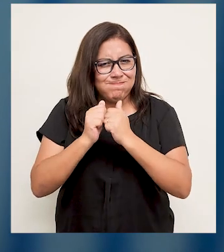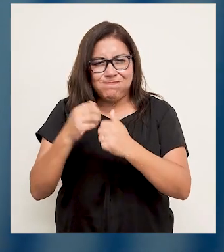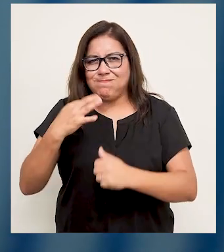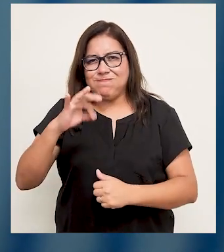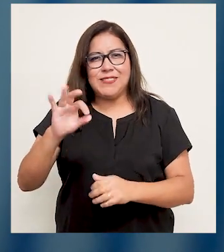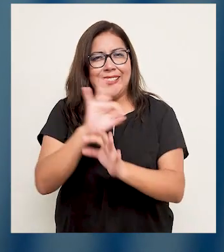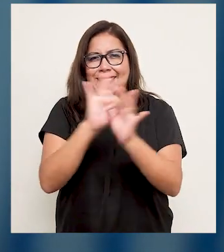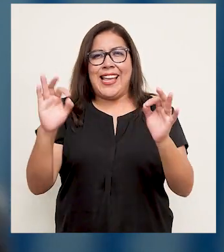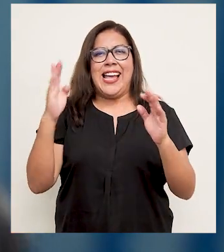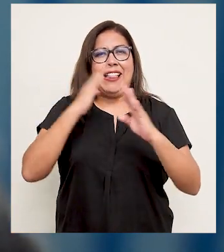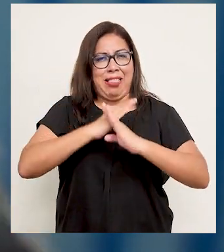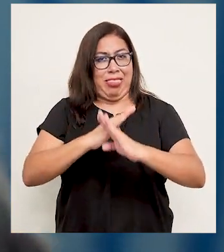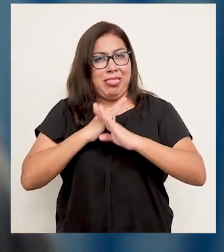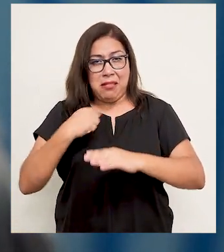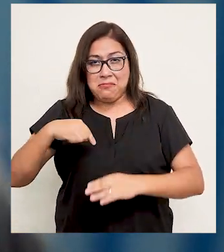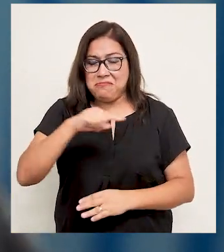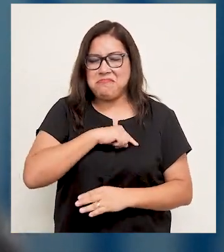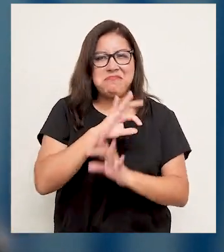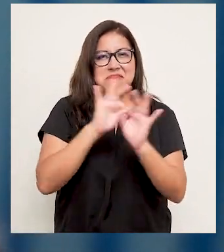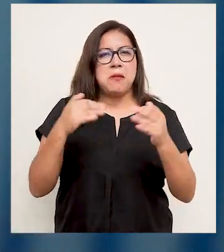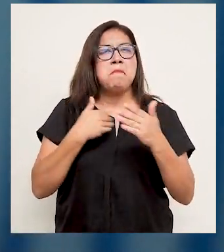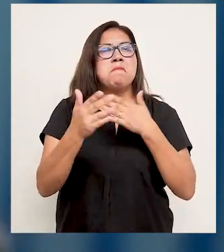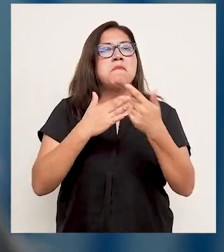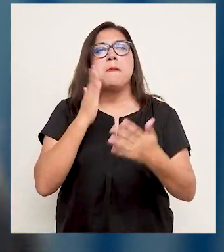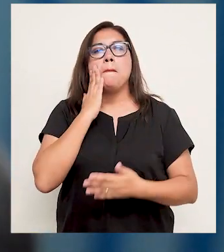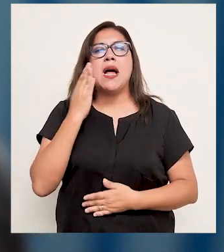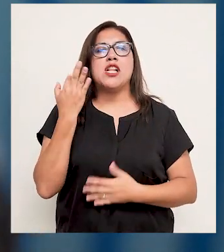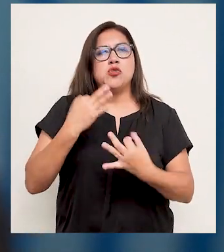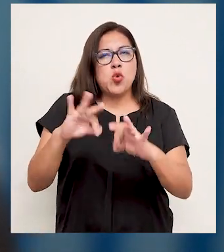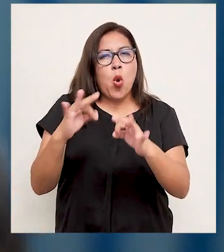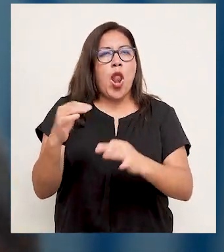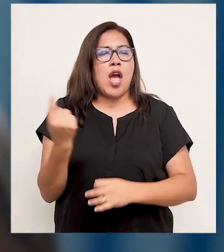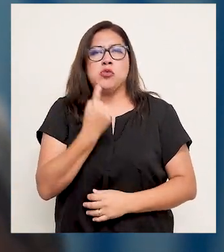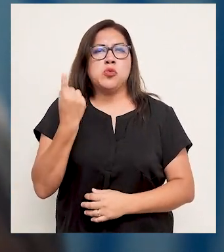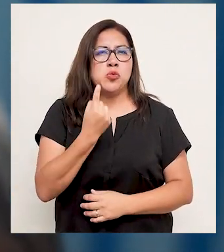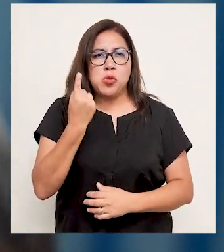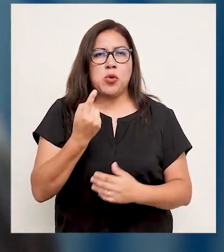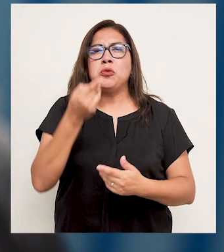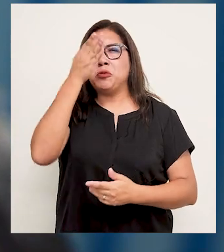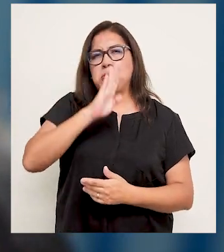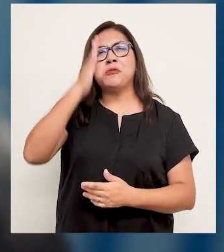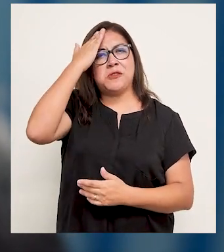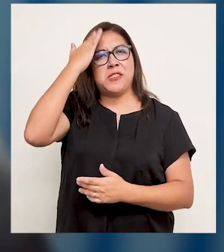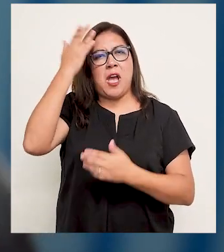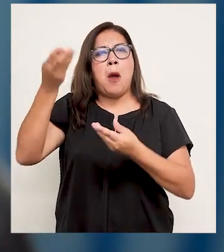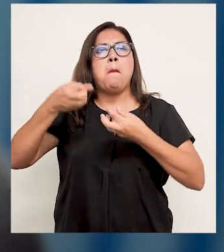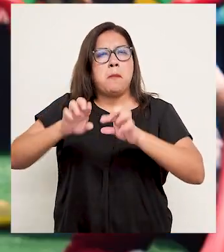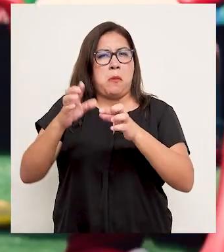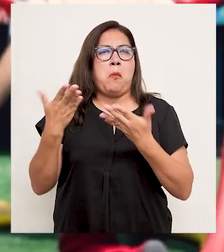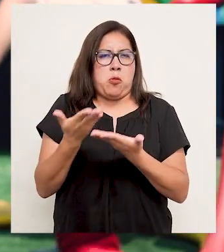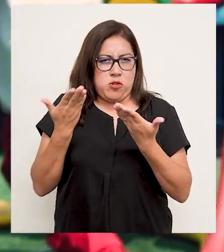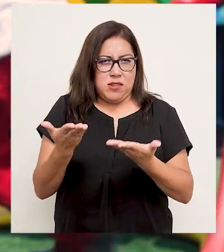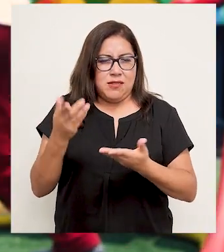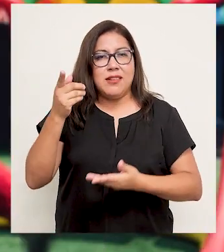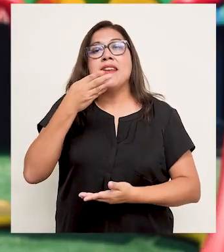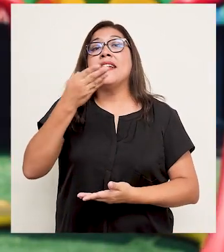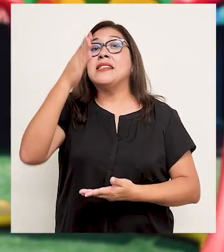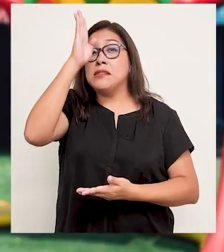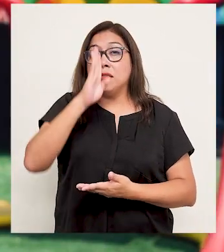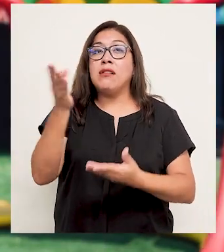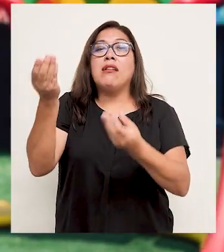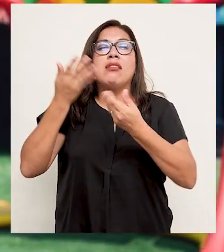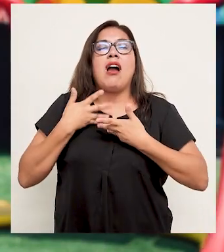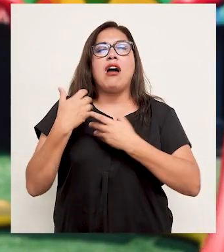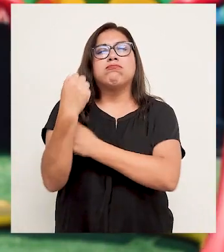nosotras. Y nada nos va a derrumbar. Podemos ser madres solteras, podemos ser madres solas. Solo Dios sabe por qué nos tocó. Pero gracias a